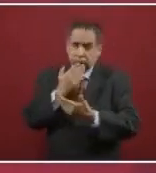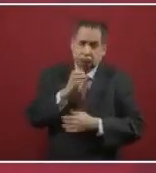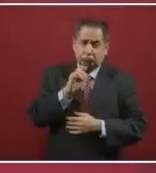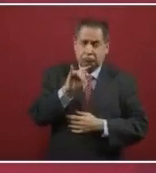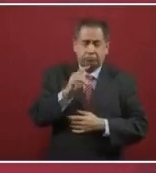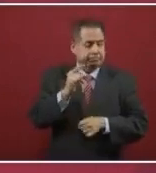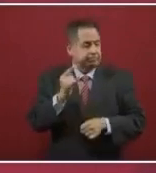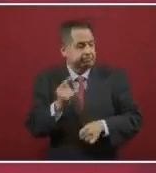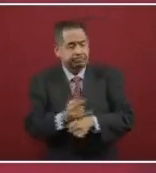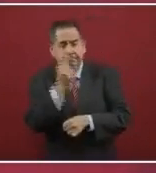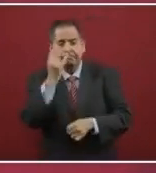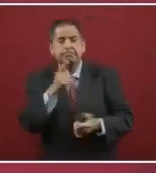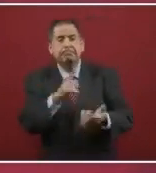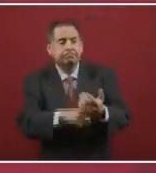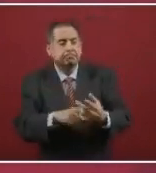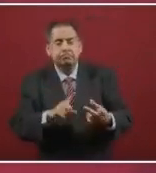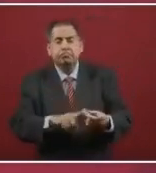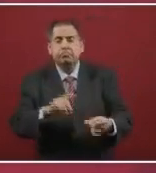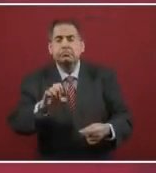No,